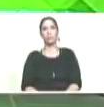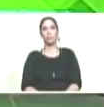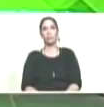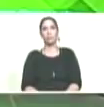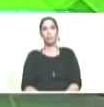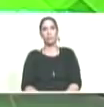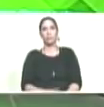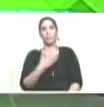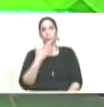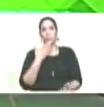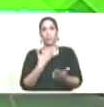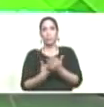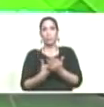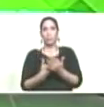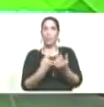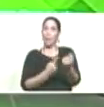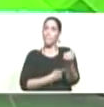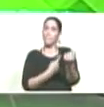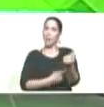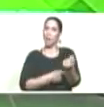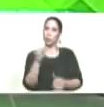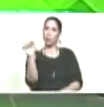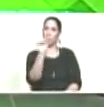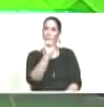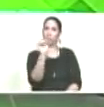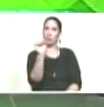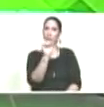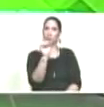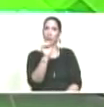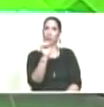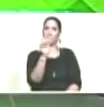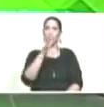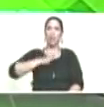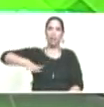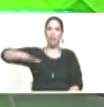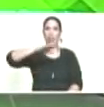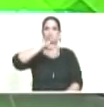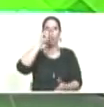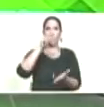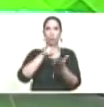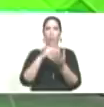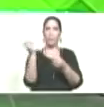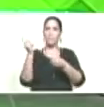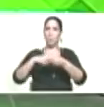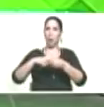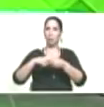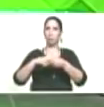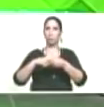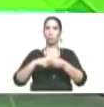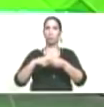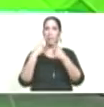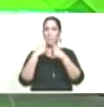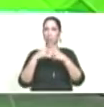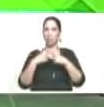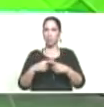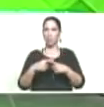Le agradezco a mis hermanos transportistas que a nivel nacional ya se han incorporado al Censo Nacional de